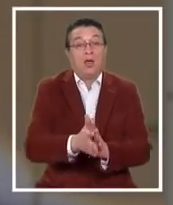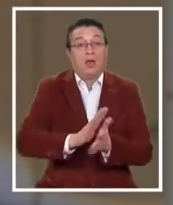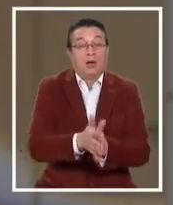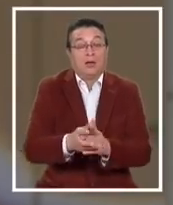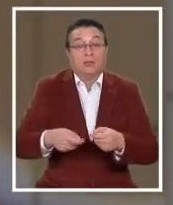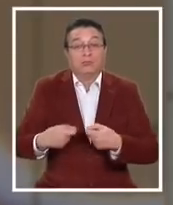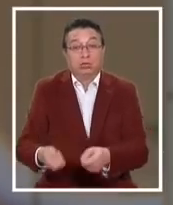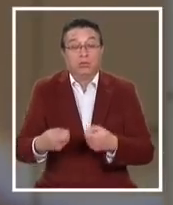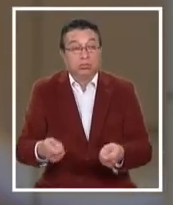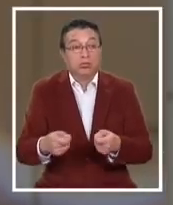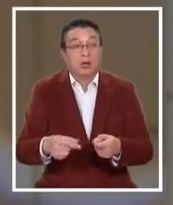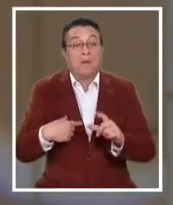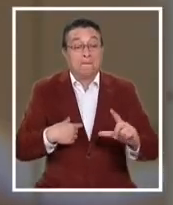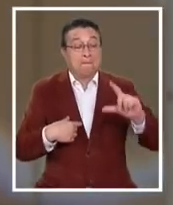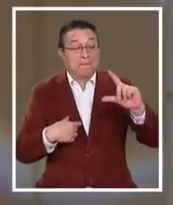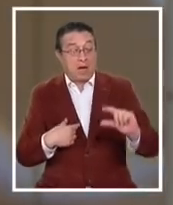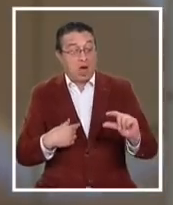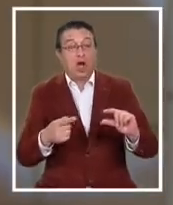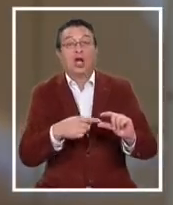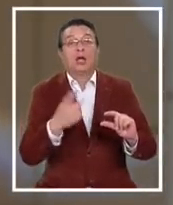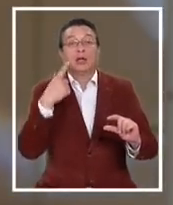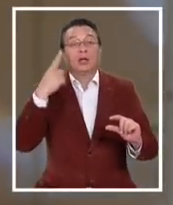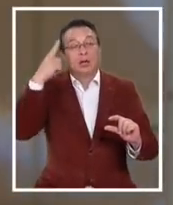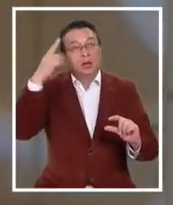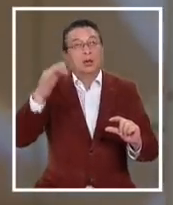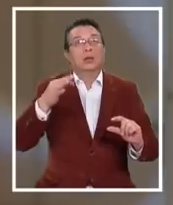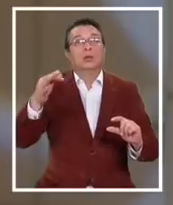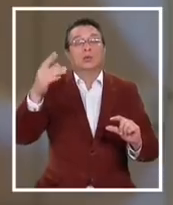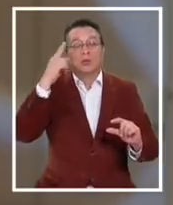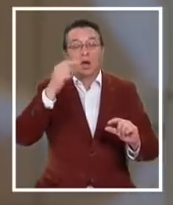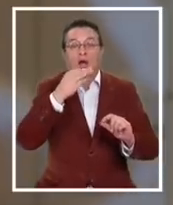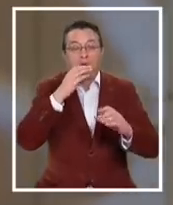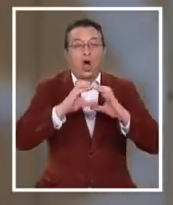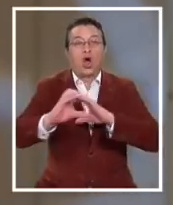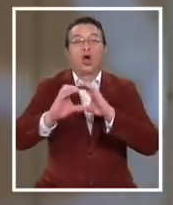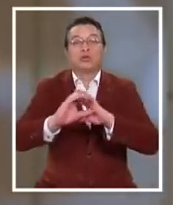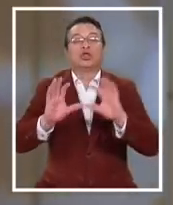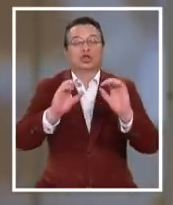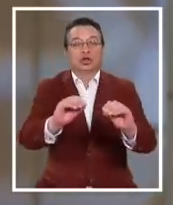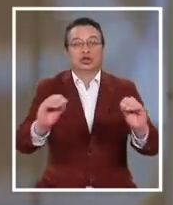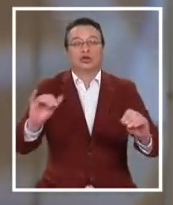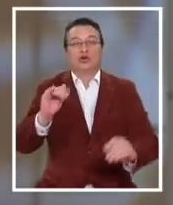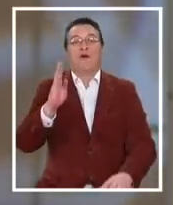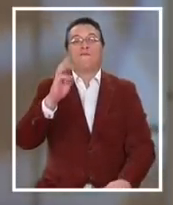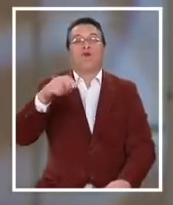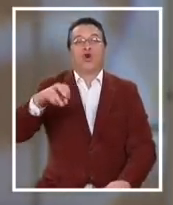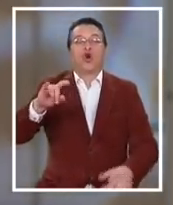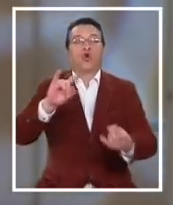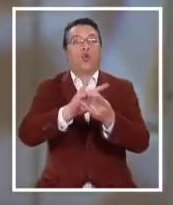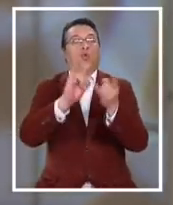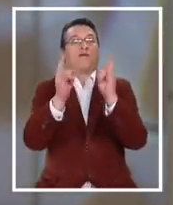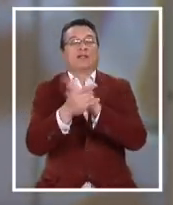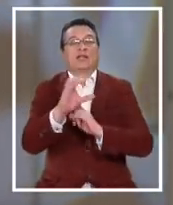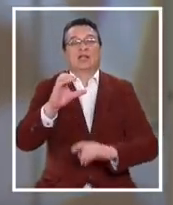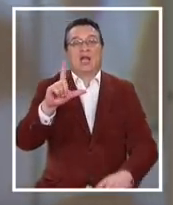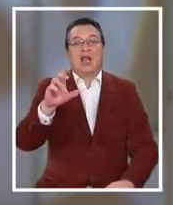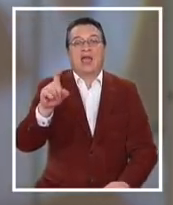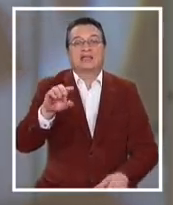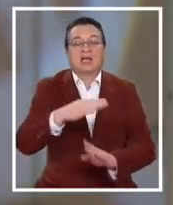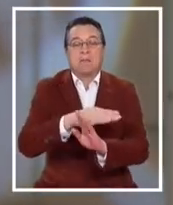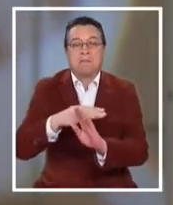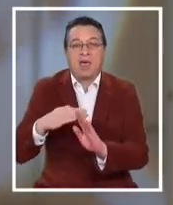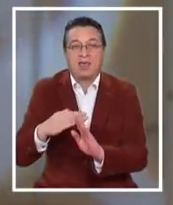va a tener algo menor a la expectativa que se genera cuando se hace esta comunicación de que va a haber un bono universal de clase media, etcétera, etcétera.